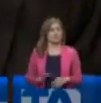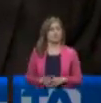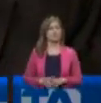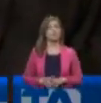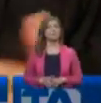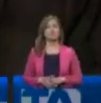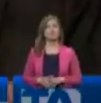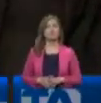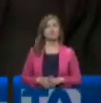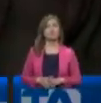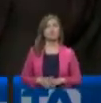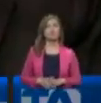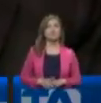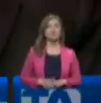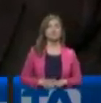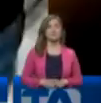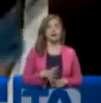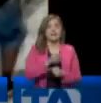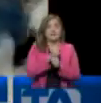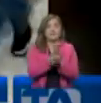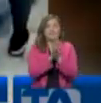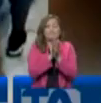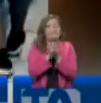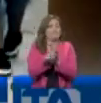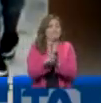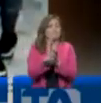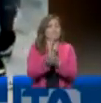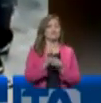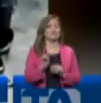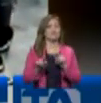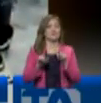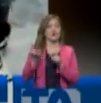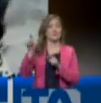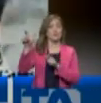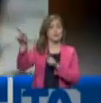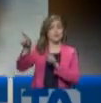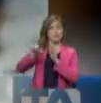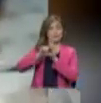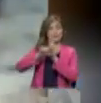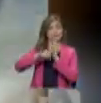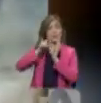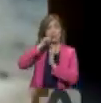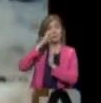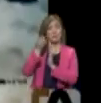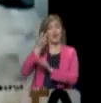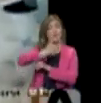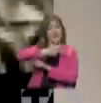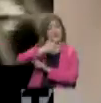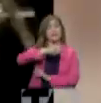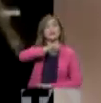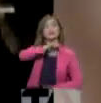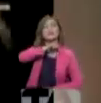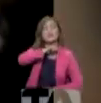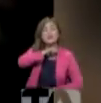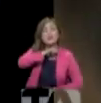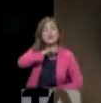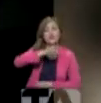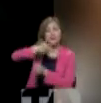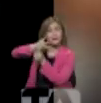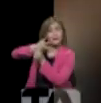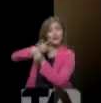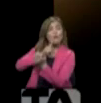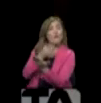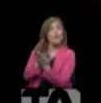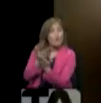está generando es inseguridad acá en el bar. Algunos aducen que uno de sus vecinos fue asaltado hace 3 días. El robo quedó registrado